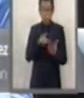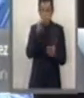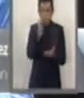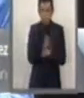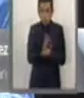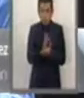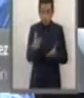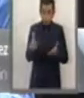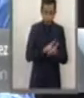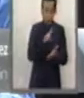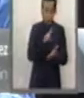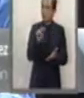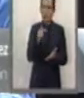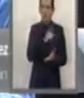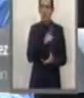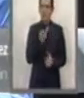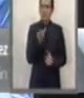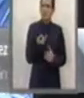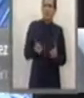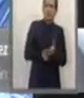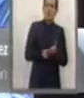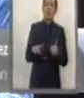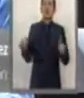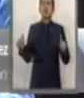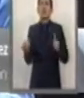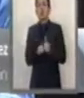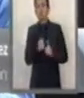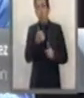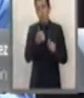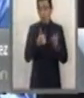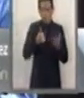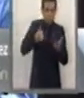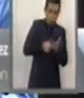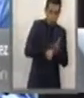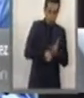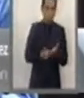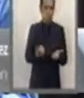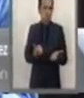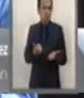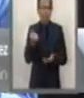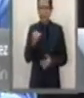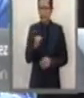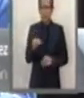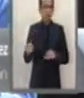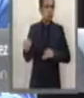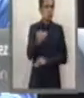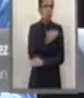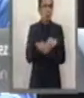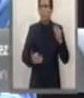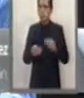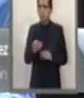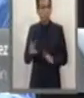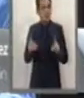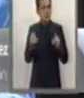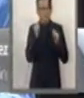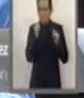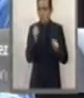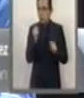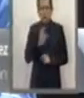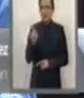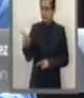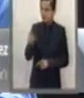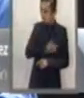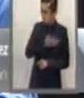se plasme la huella digital en todos los casos, independientemente de que la persona no pueda o no sepa